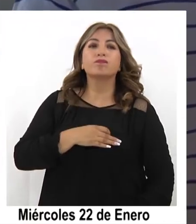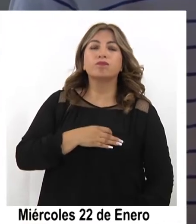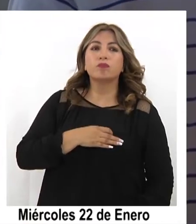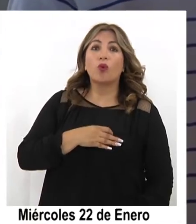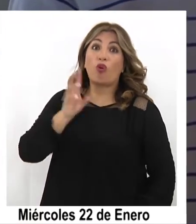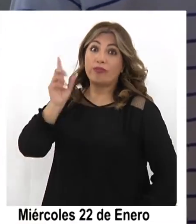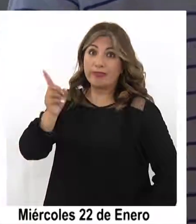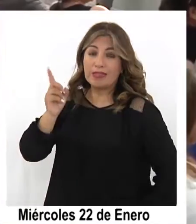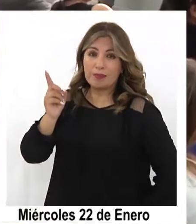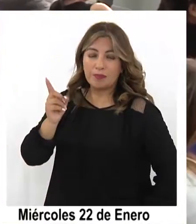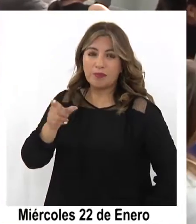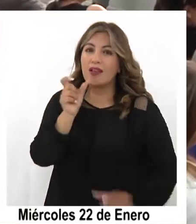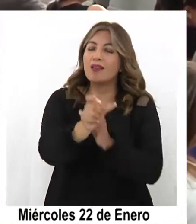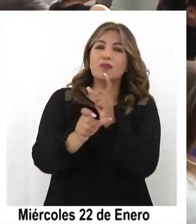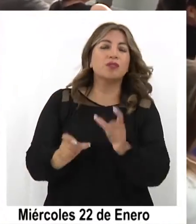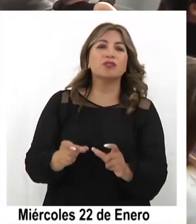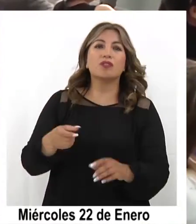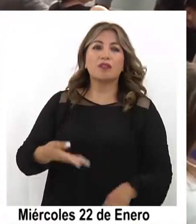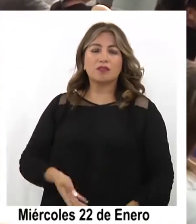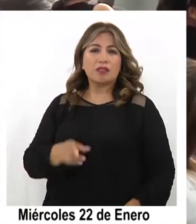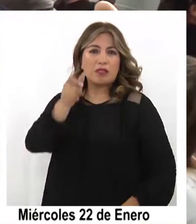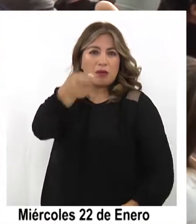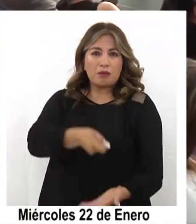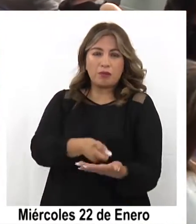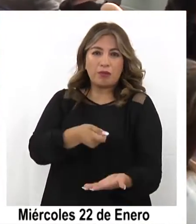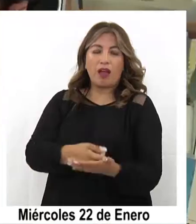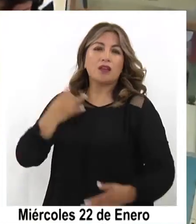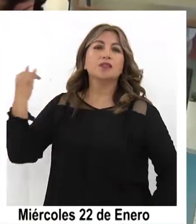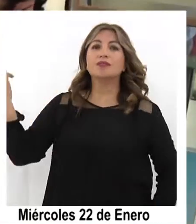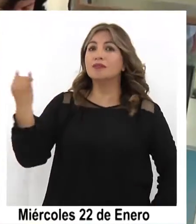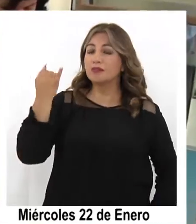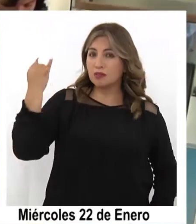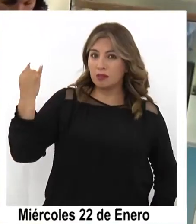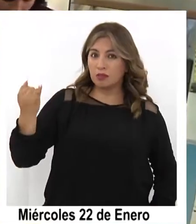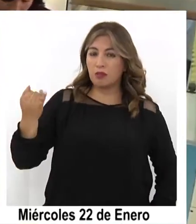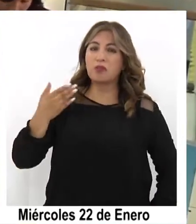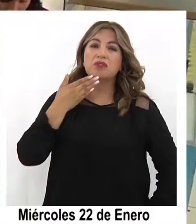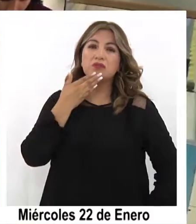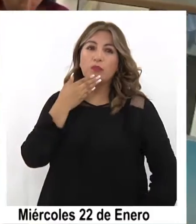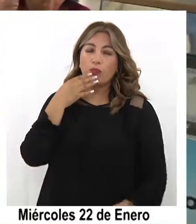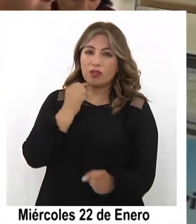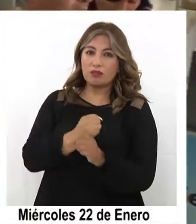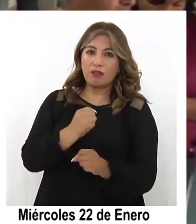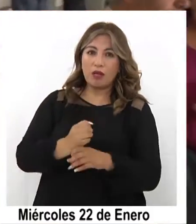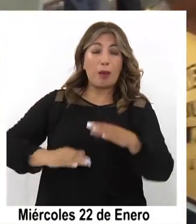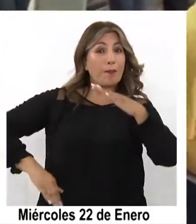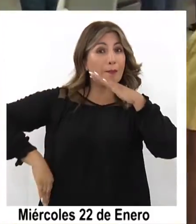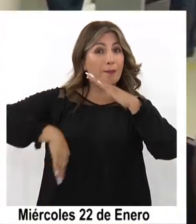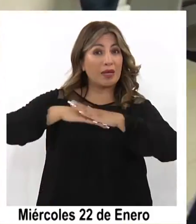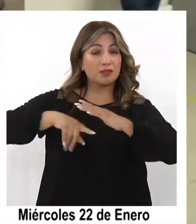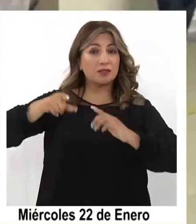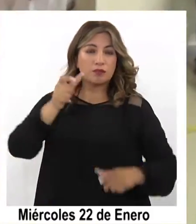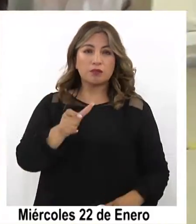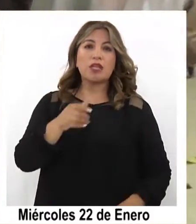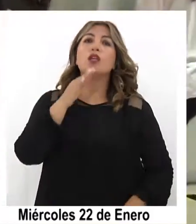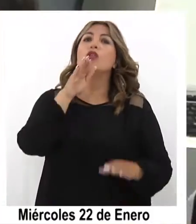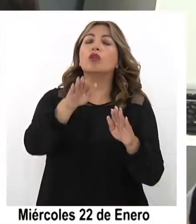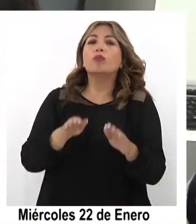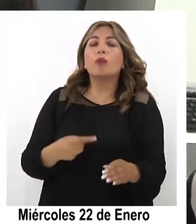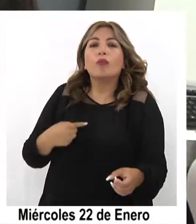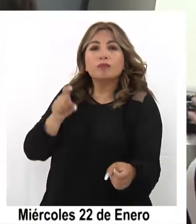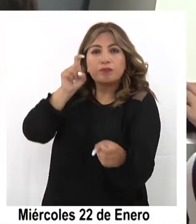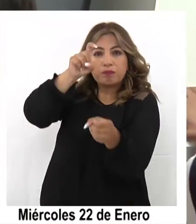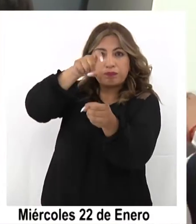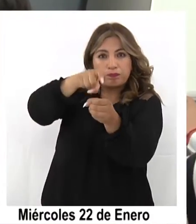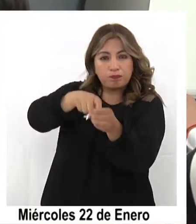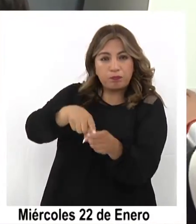por invalidez total, las personas que ya cotizaron de forma independiente o dependiente por el máximo imponible, así